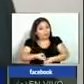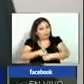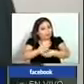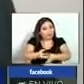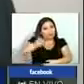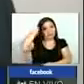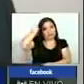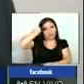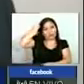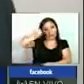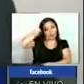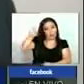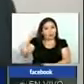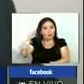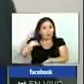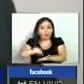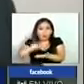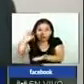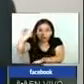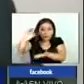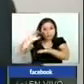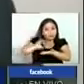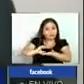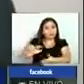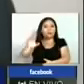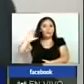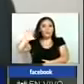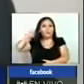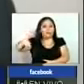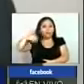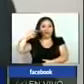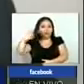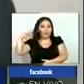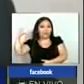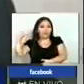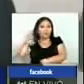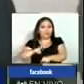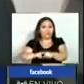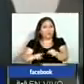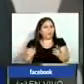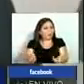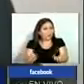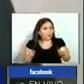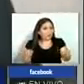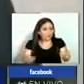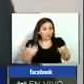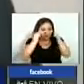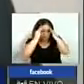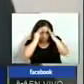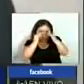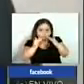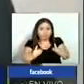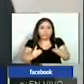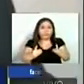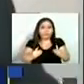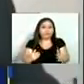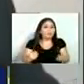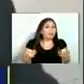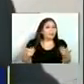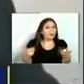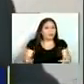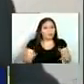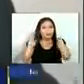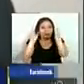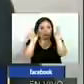próximo préstamo que está de 50 millones de dólares también, que va dirigido específicamente al